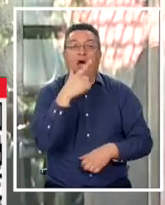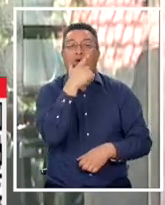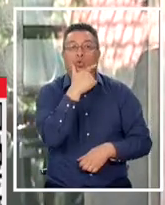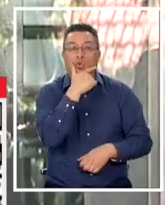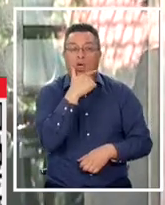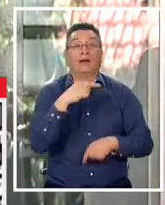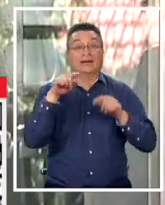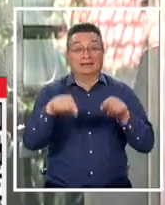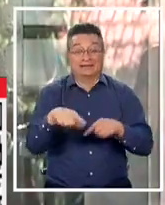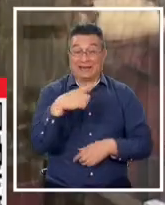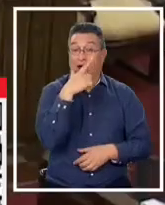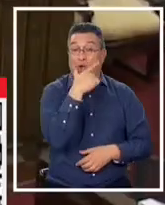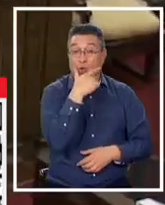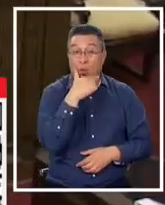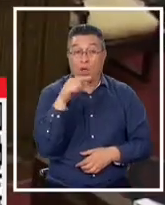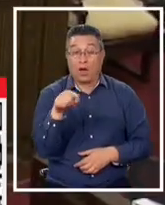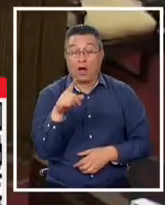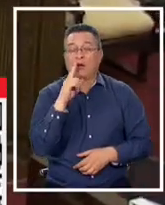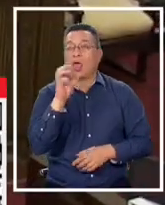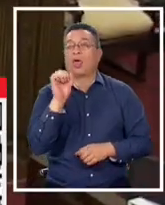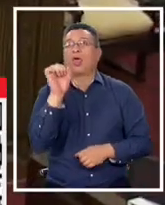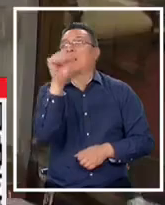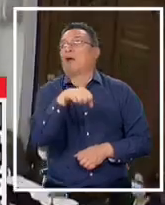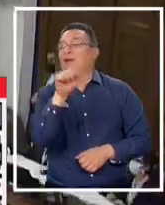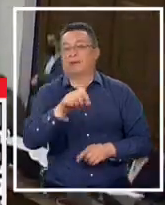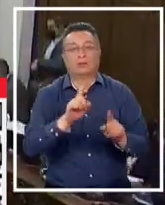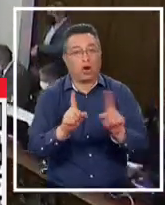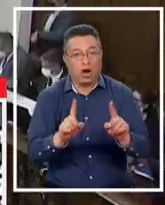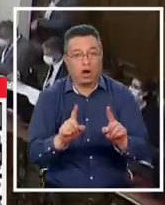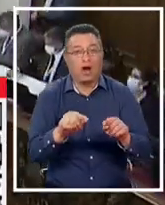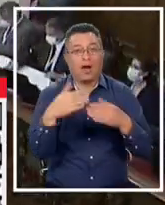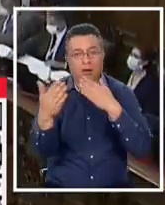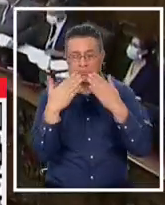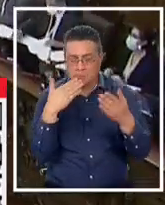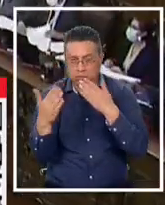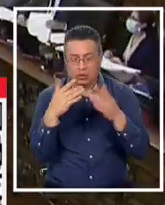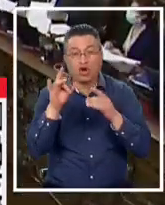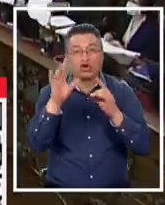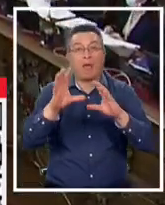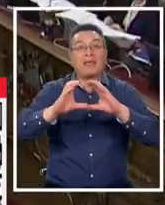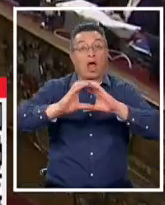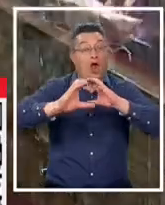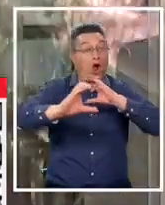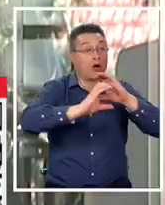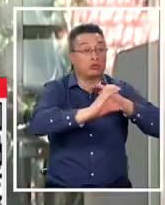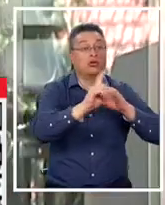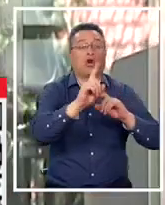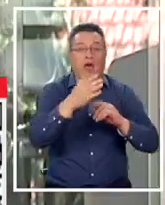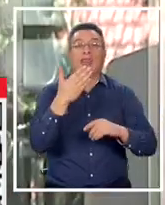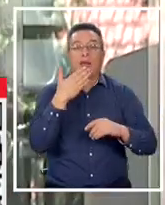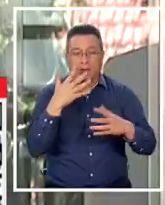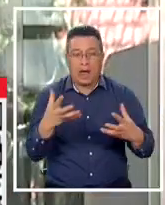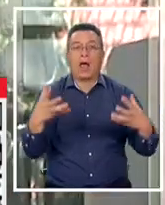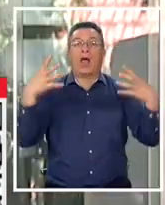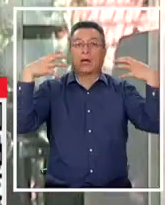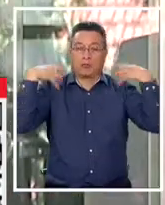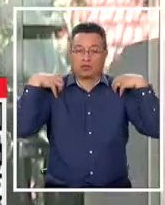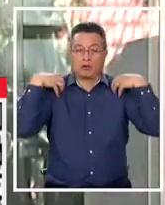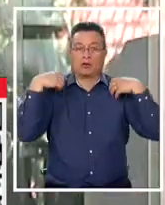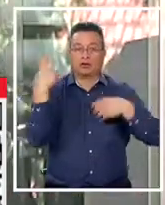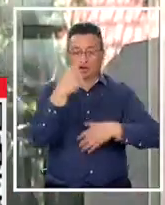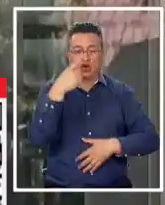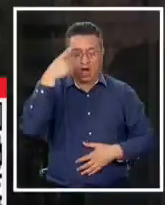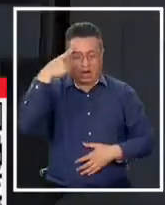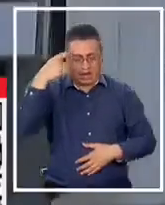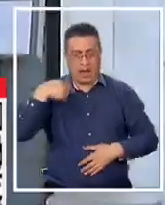pueden ser sencillamente ignoradas. La discusión no es solamente comunicacional. También hay responsabilidades de quienes